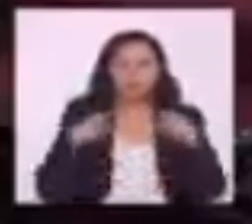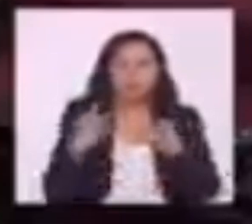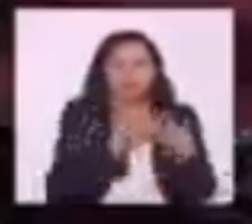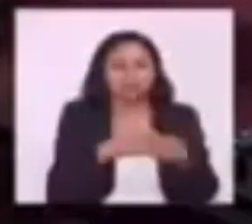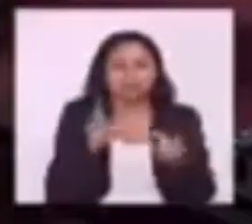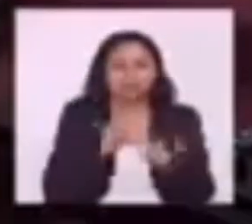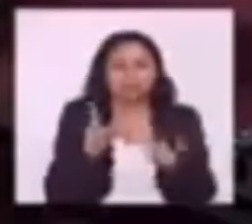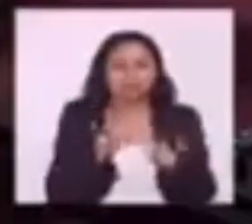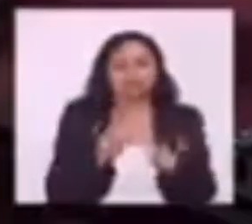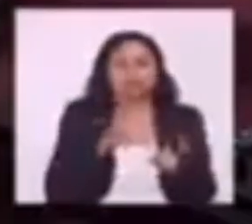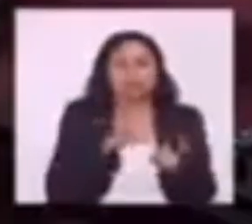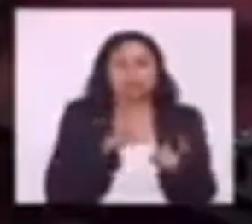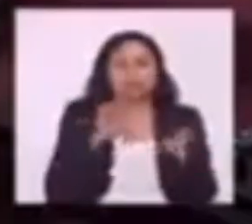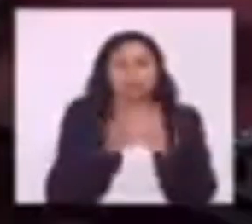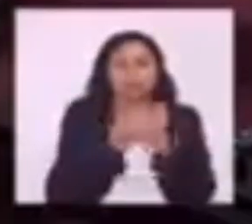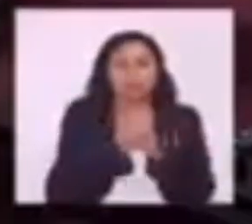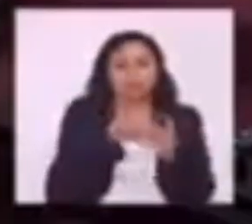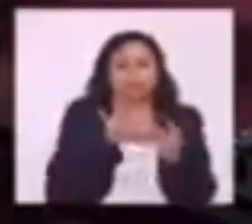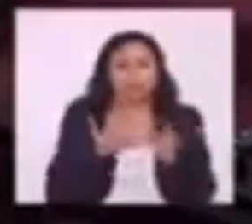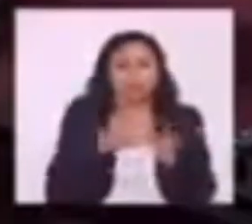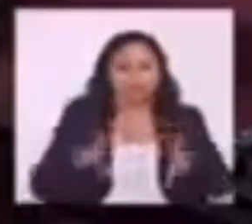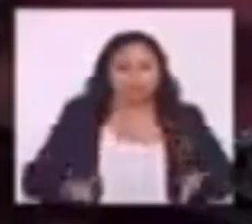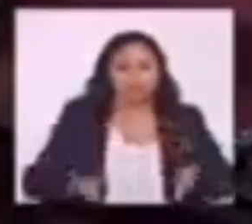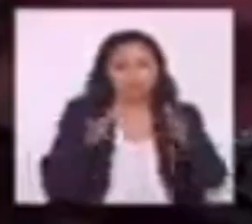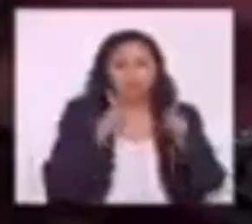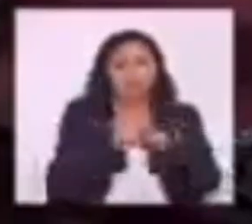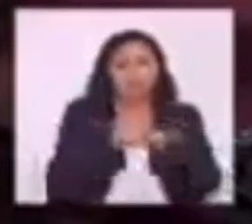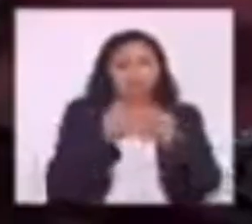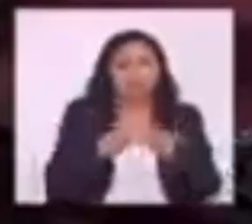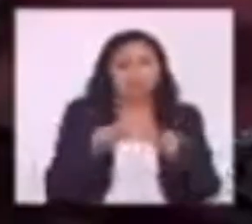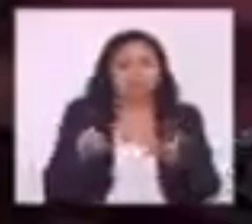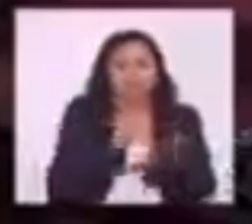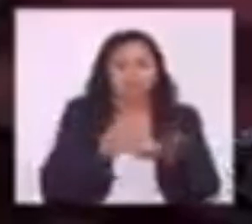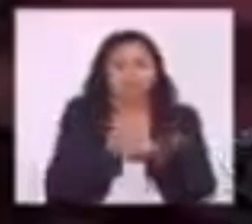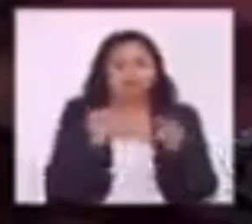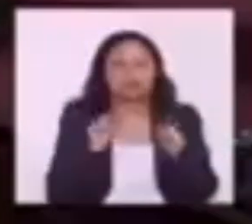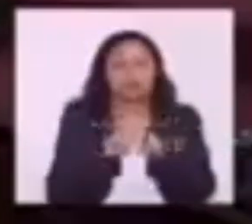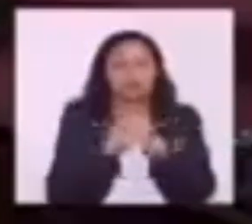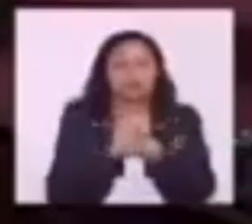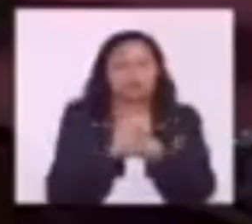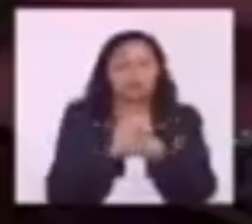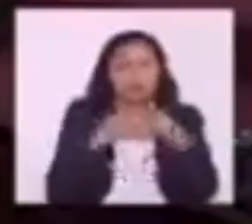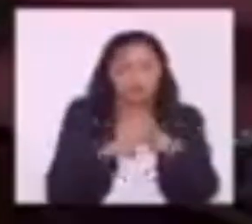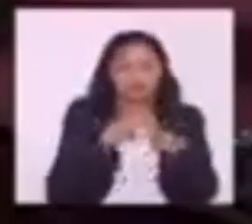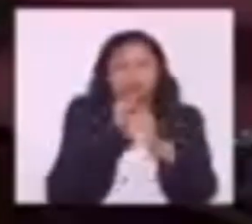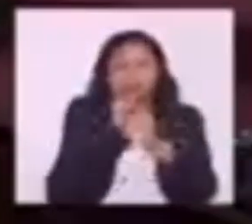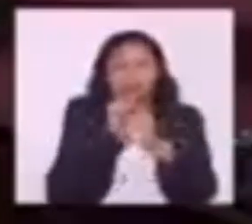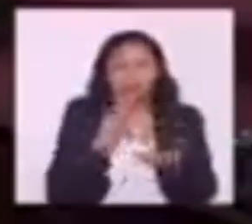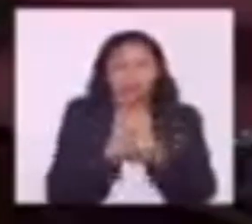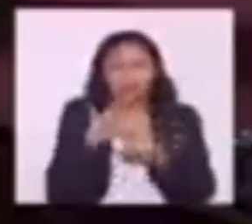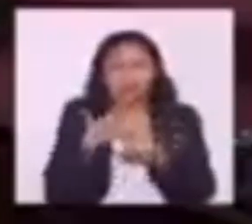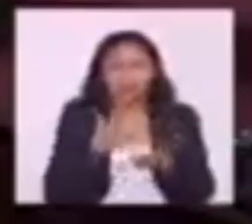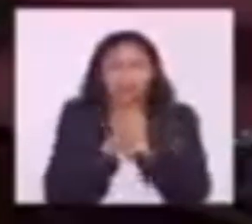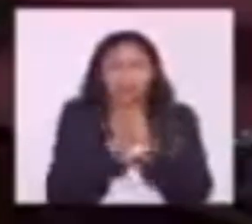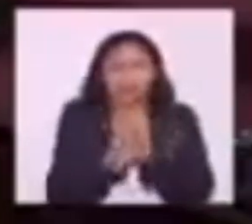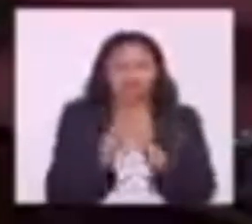privada. Ahí tienen el ejemplo ustedes de una carretera que están haciendo aquí en la ciudad capital, que la iniciativa privada está pagando por sus derechos